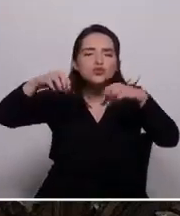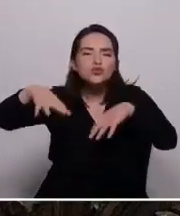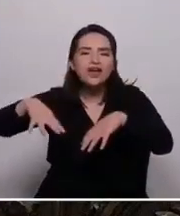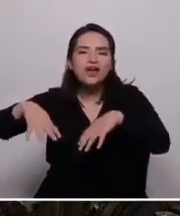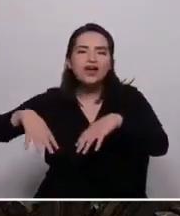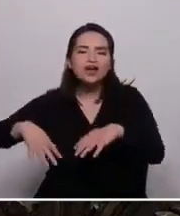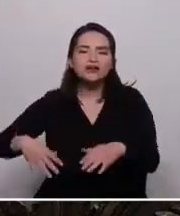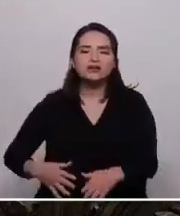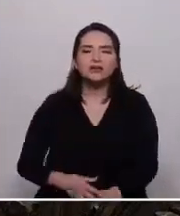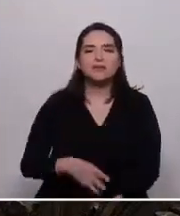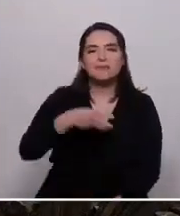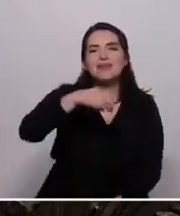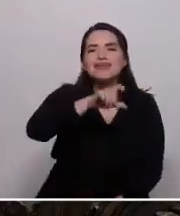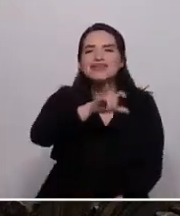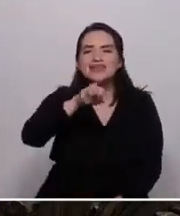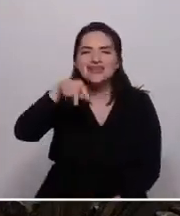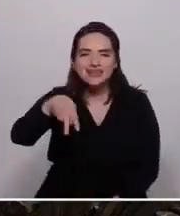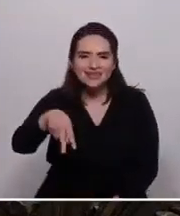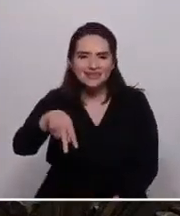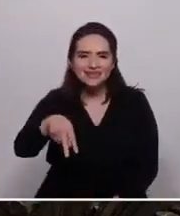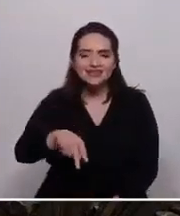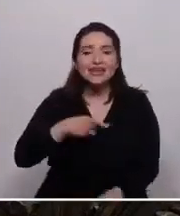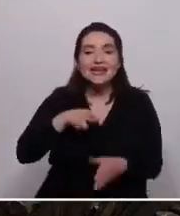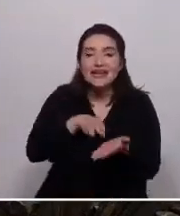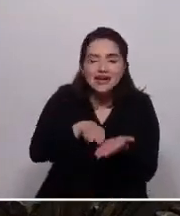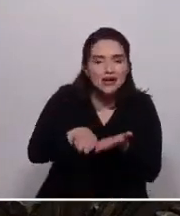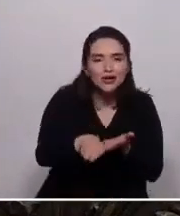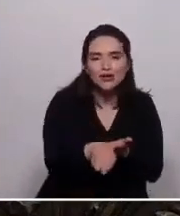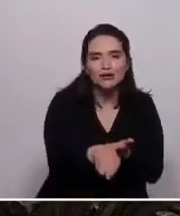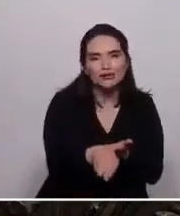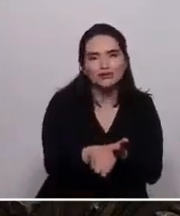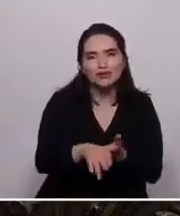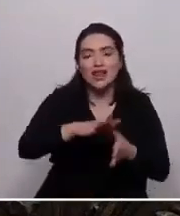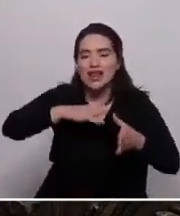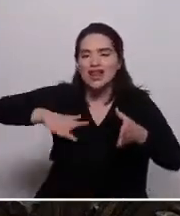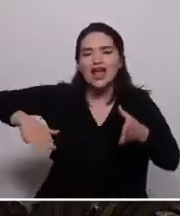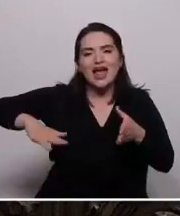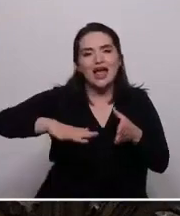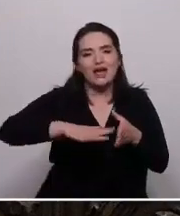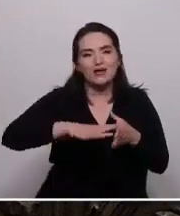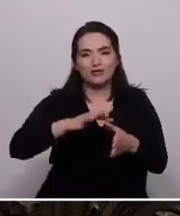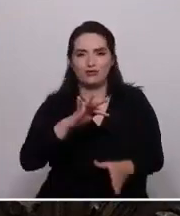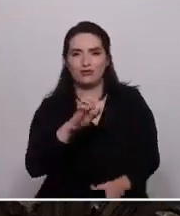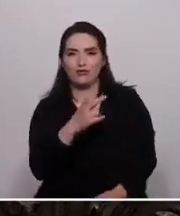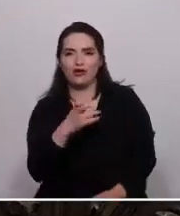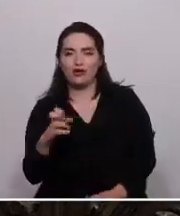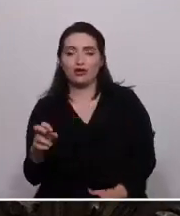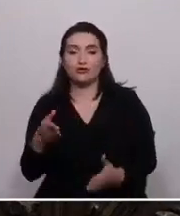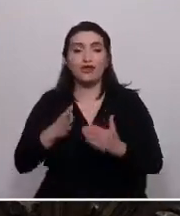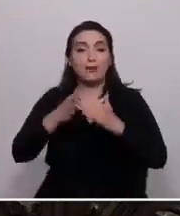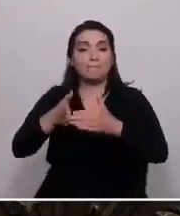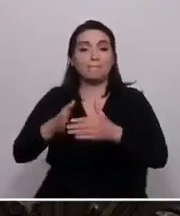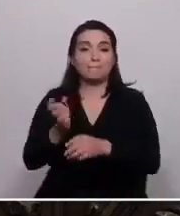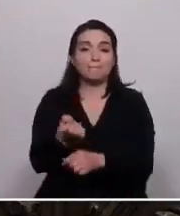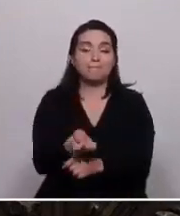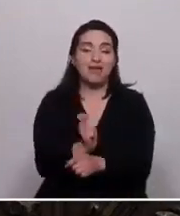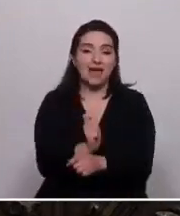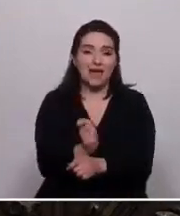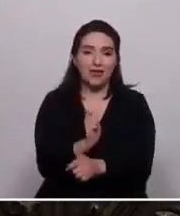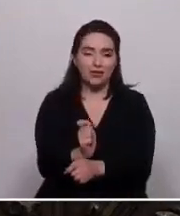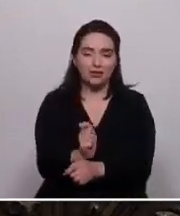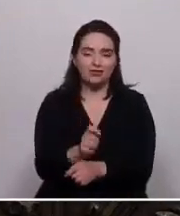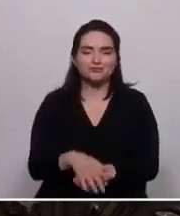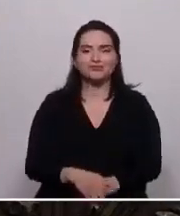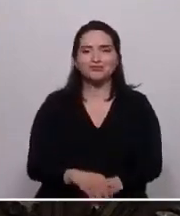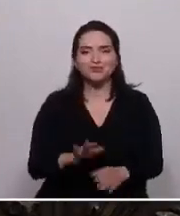del mallín, de los ríos, de los lagos y los fiordos, de caleta de pescadores, de estancias ganaderas, de